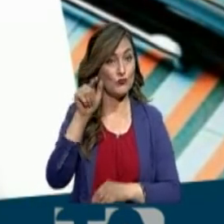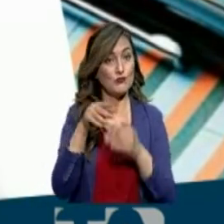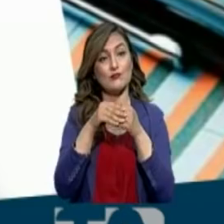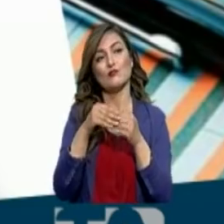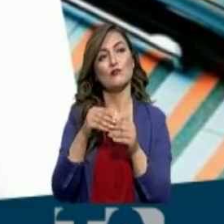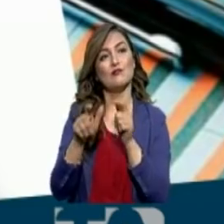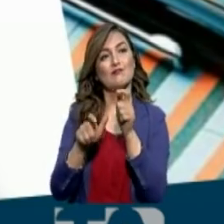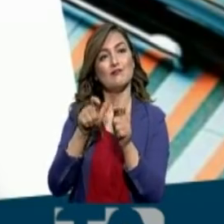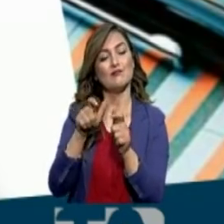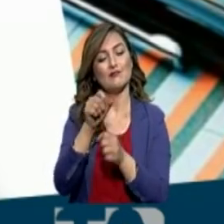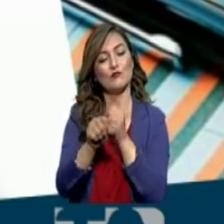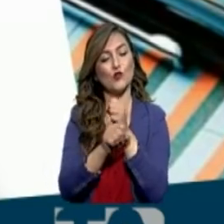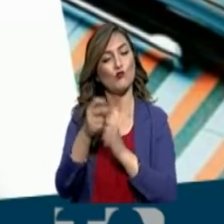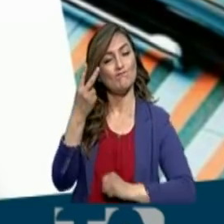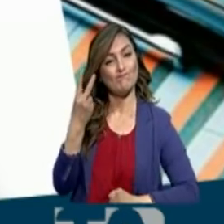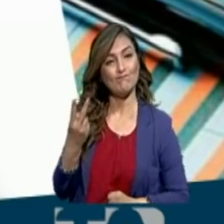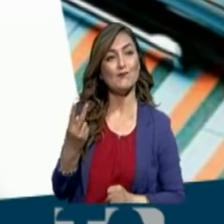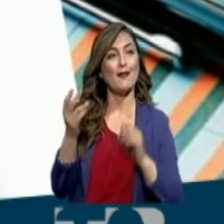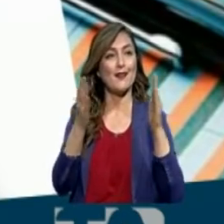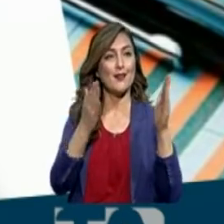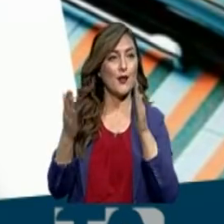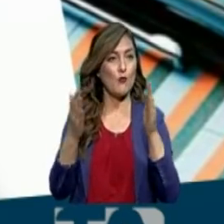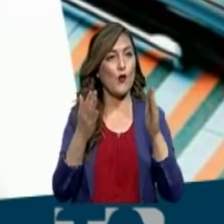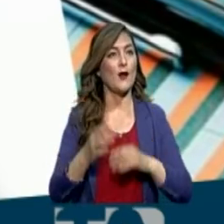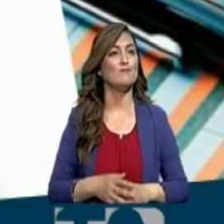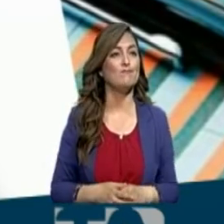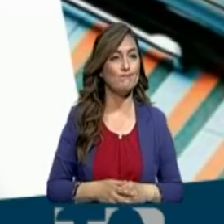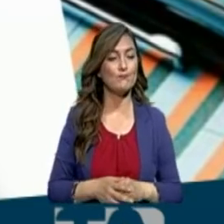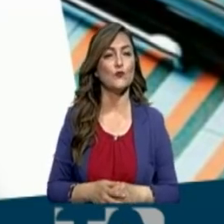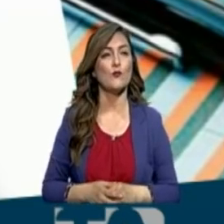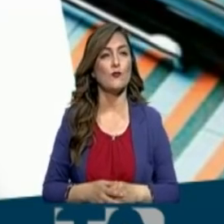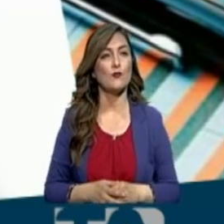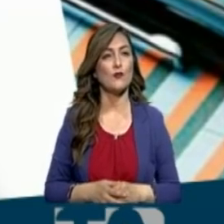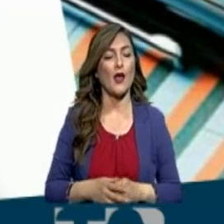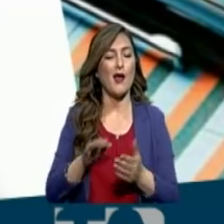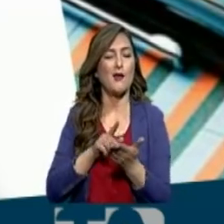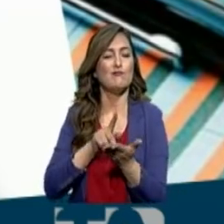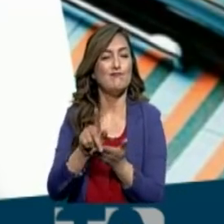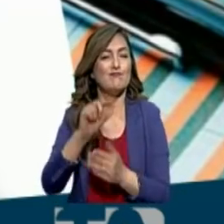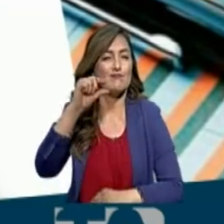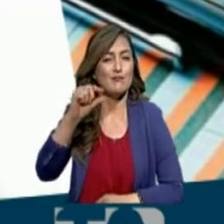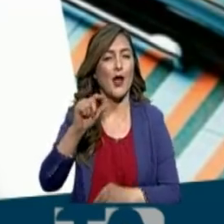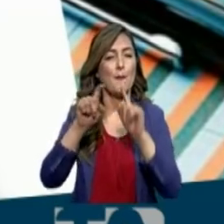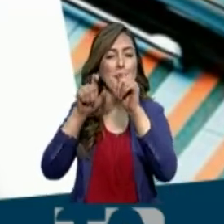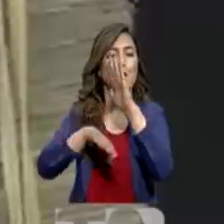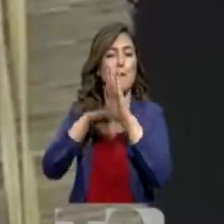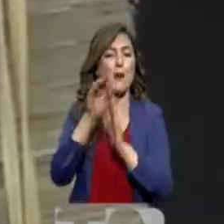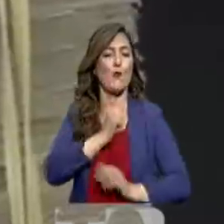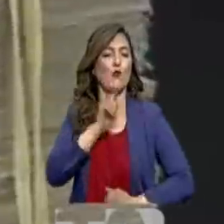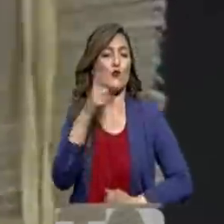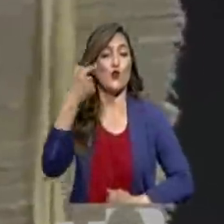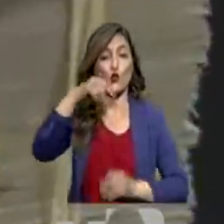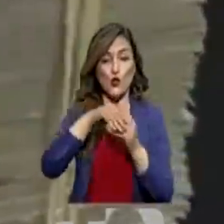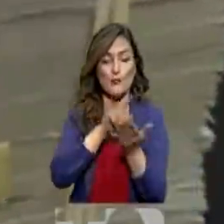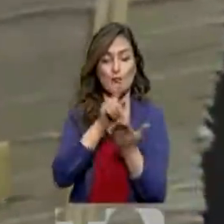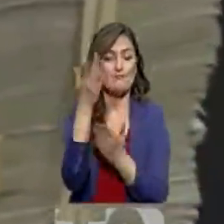mil dólares durante 2 años y por una sola vez para las empresas con un patrimonio mayor a 1 millón de dólares que